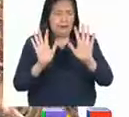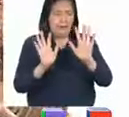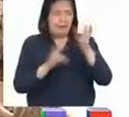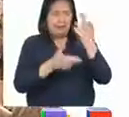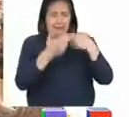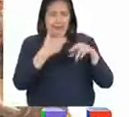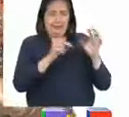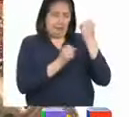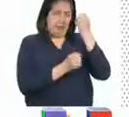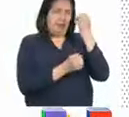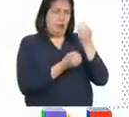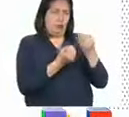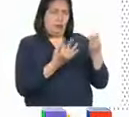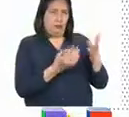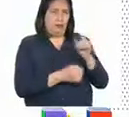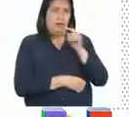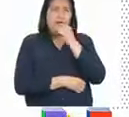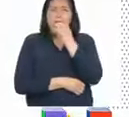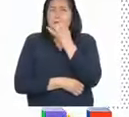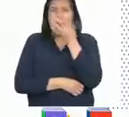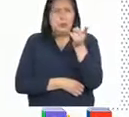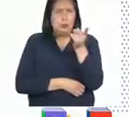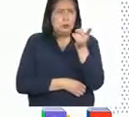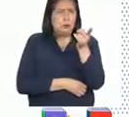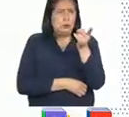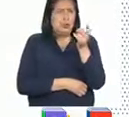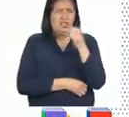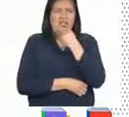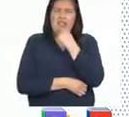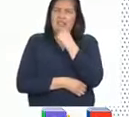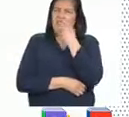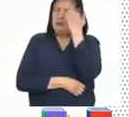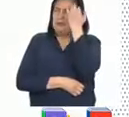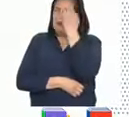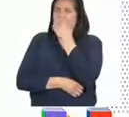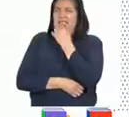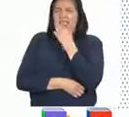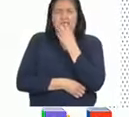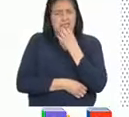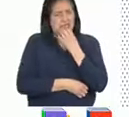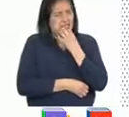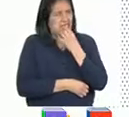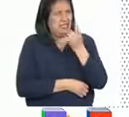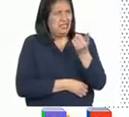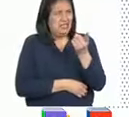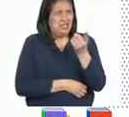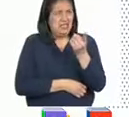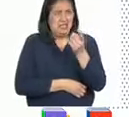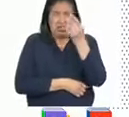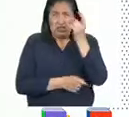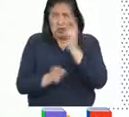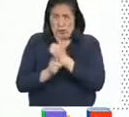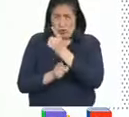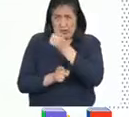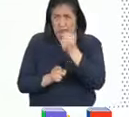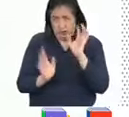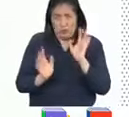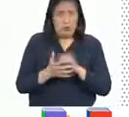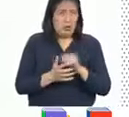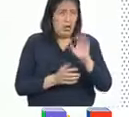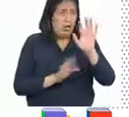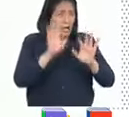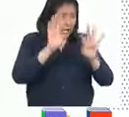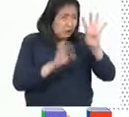volvamos a ver las cifras. Ay, pero hay una idea que no deja de dar vueltas por mi cabeza. ¿Es correcto asumir que, por ejemplo,